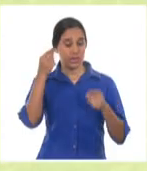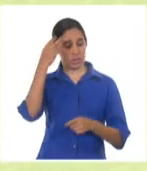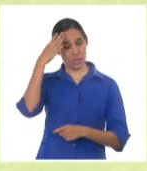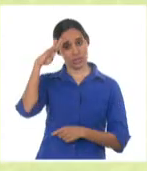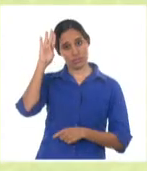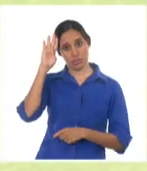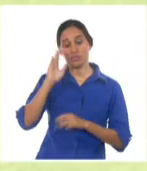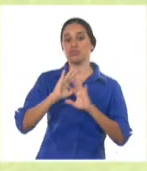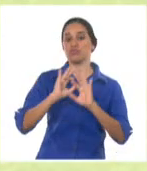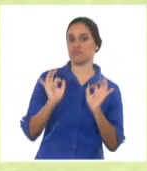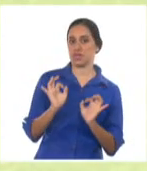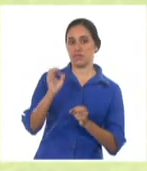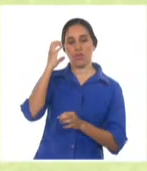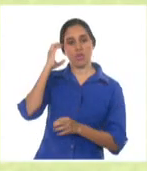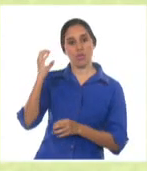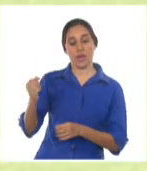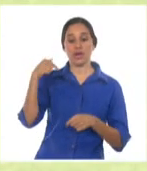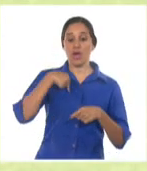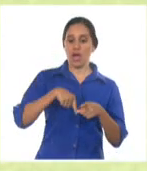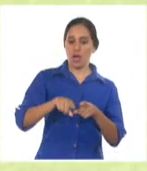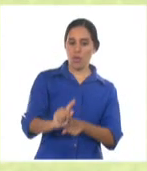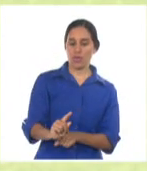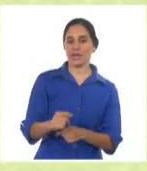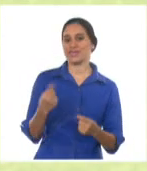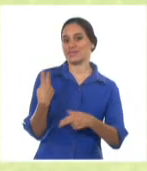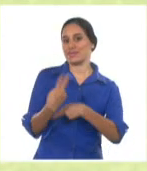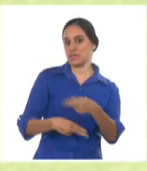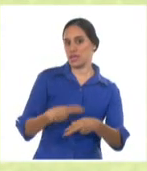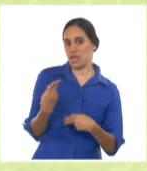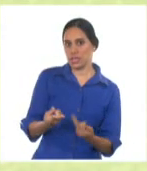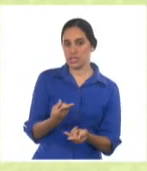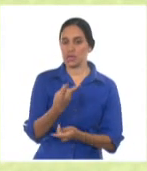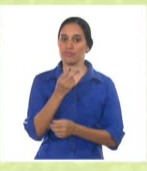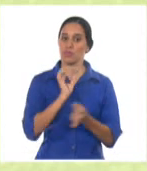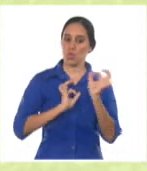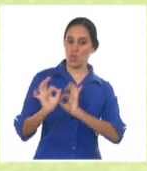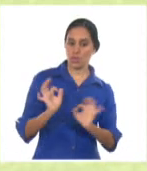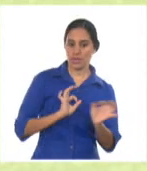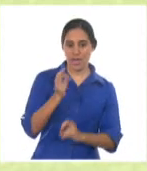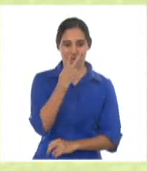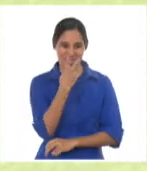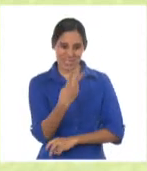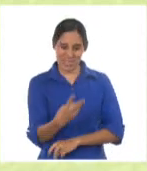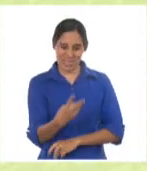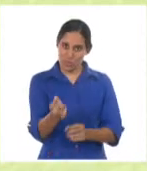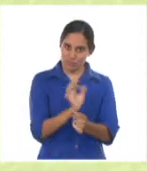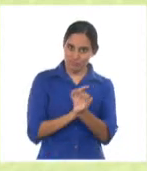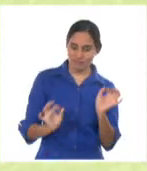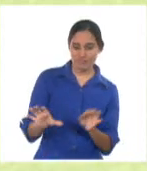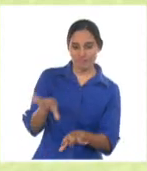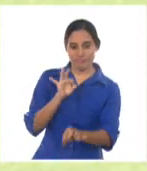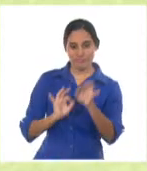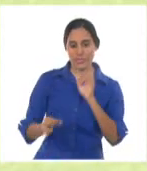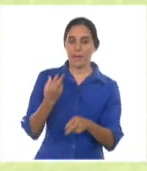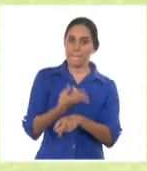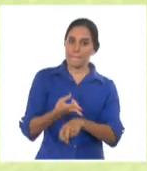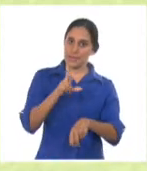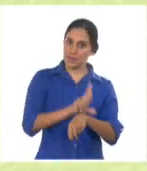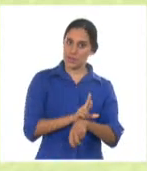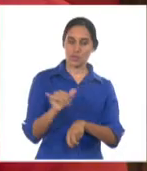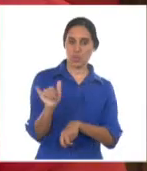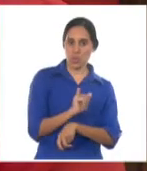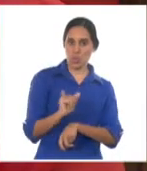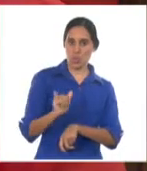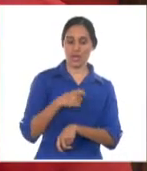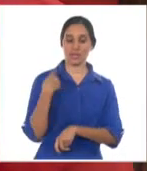asunto latente, en la actualidad se elabora no solo en la protección y atención a los casos, sino en la prevención. Nosotros